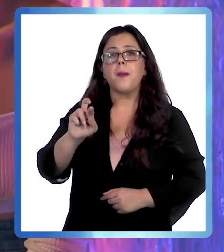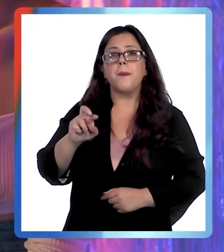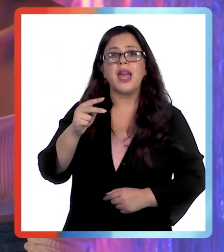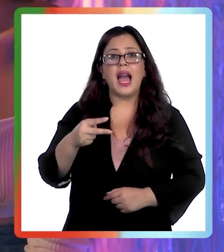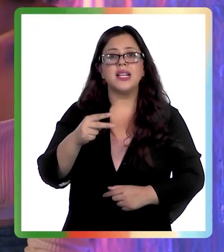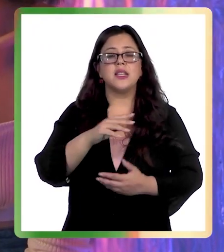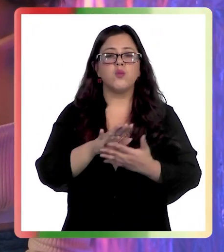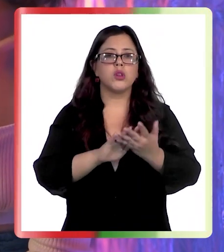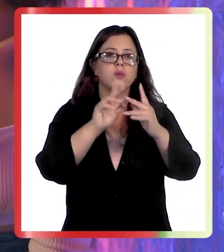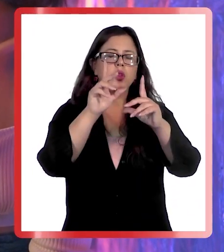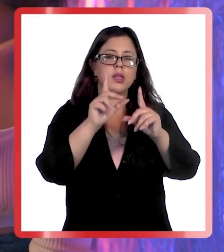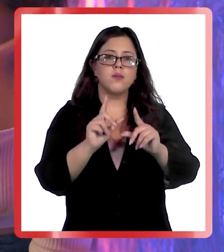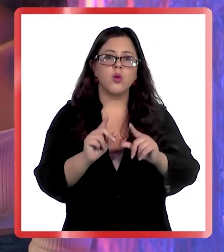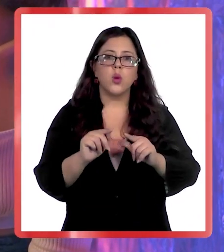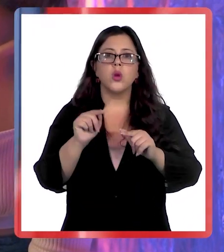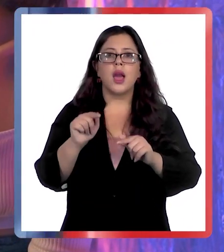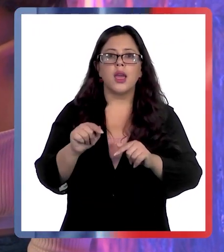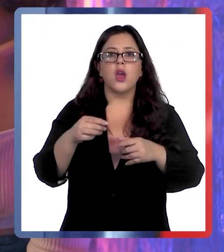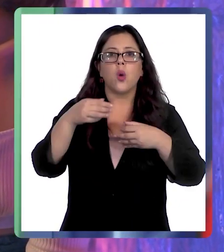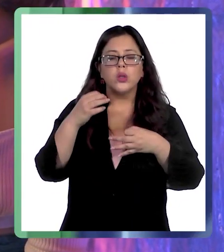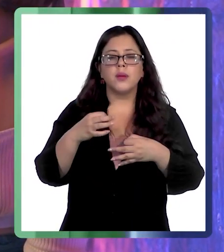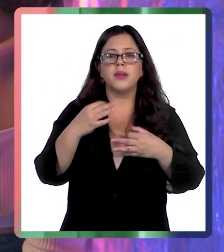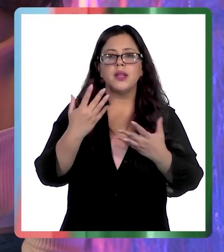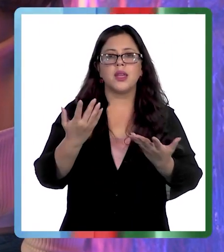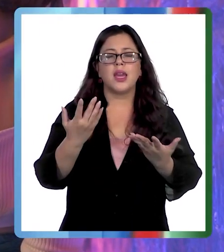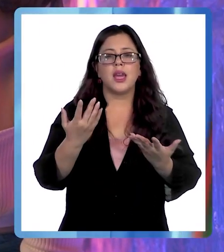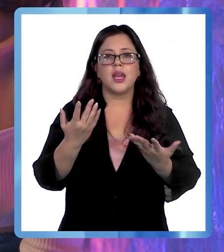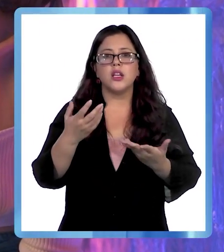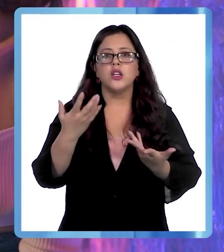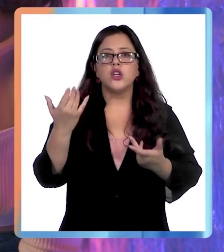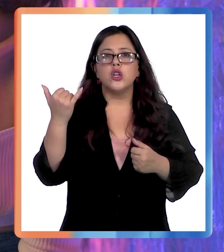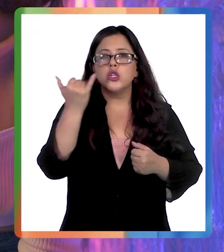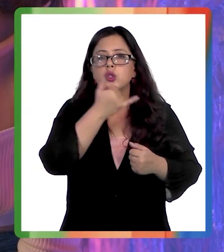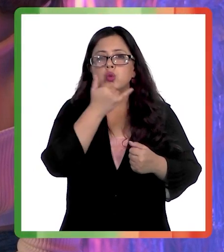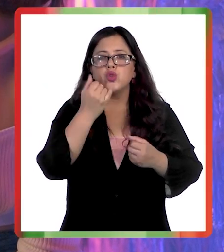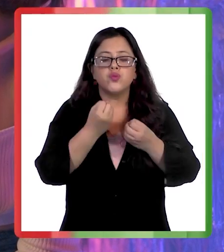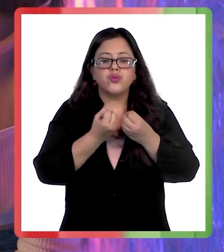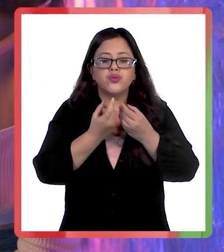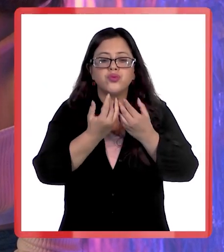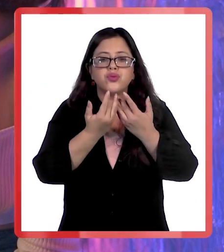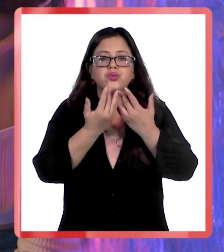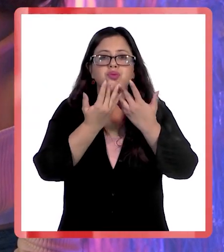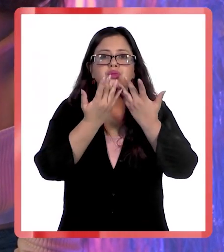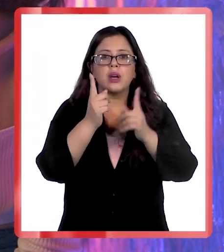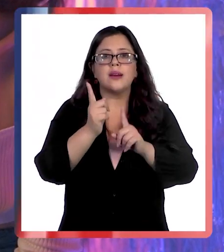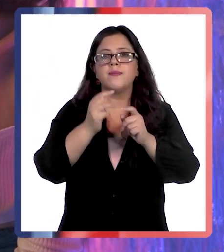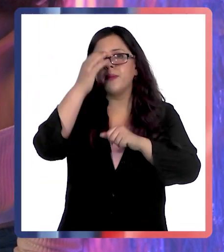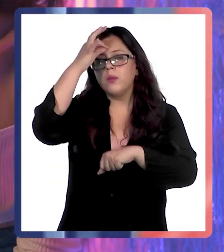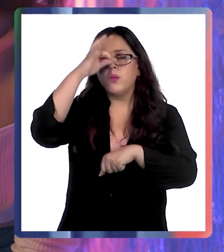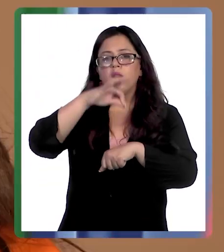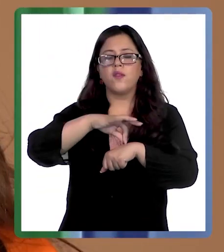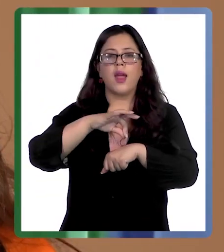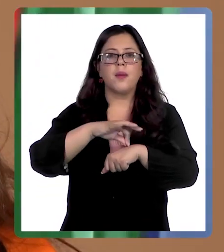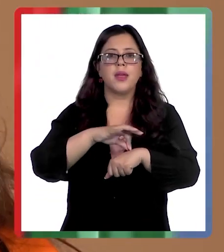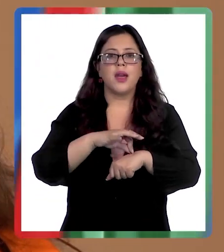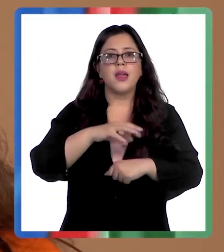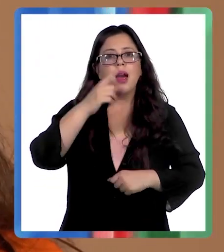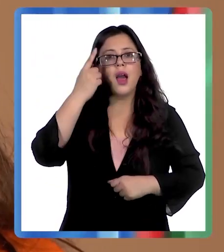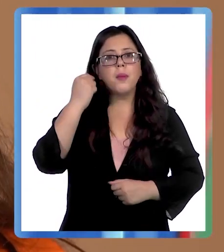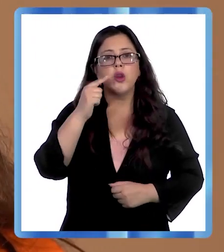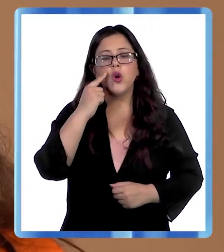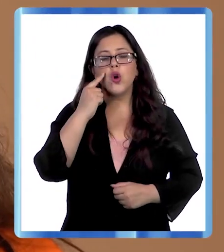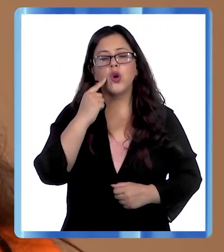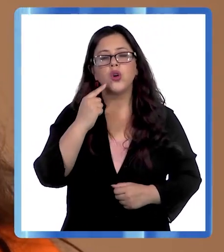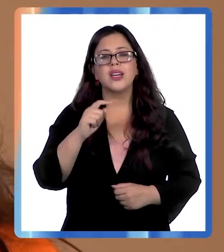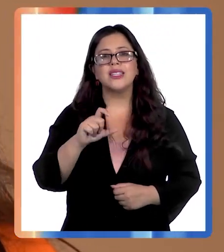vez que el pH salival baja es cuando los microorganismos florecen para producir ciertas enfermedades la